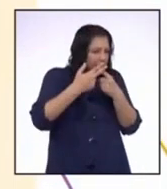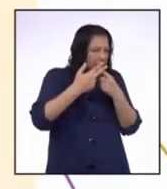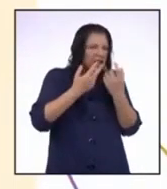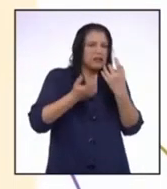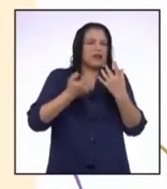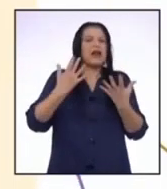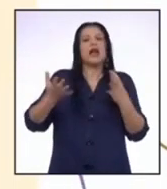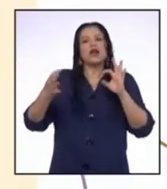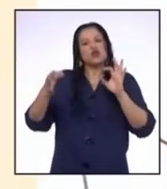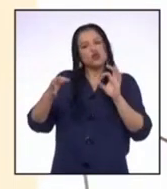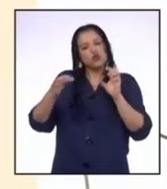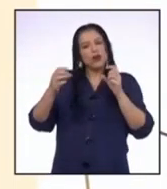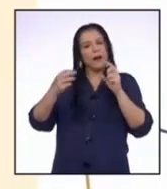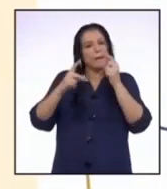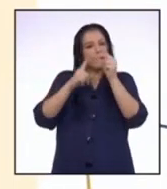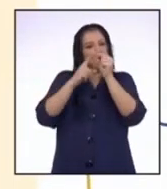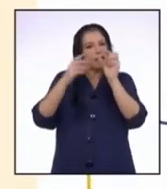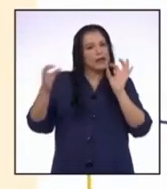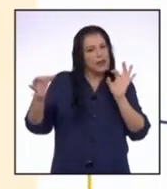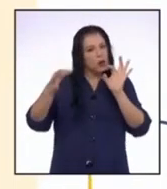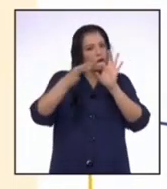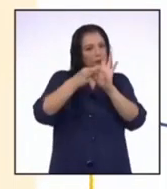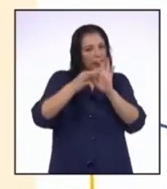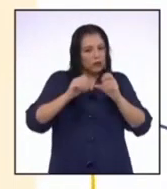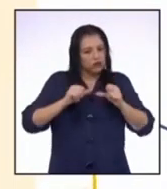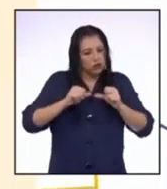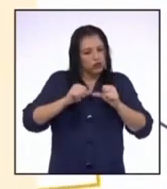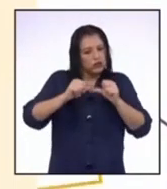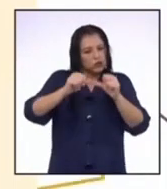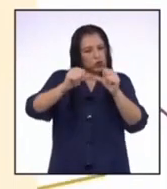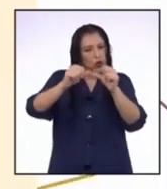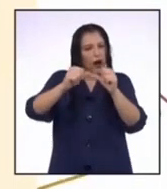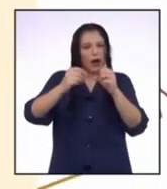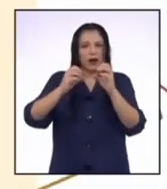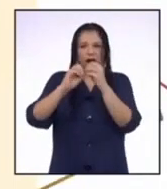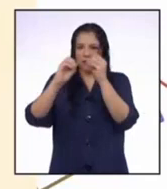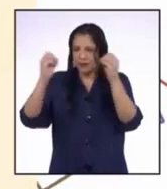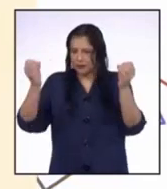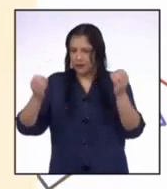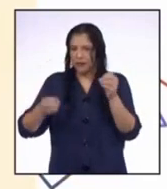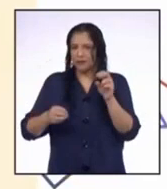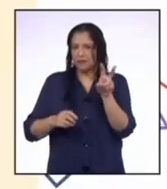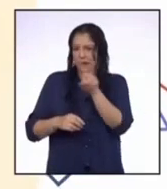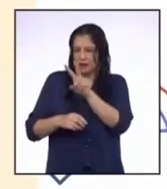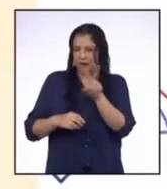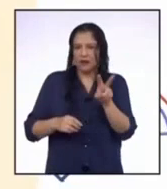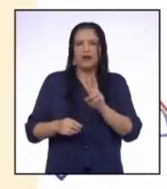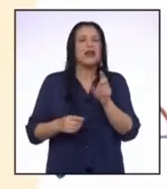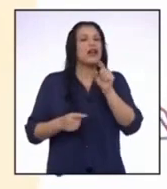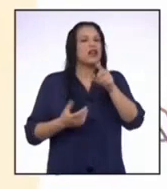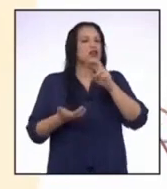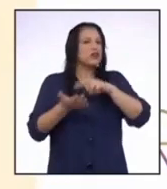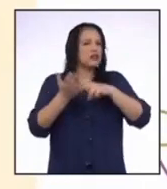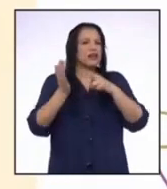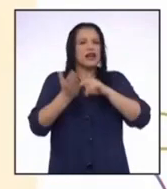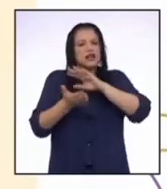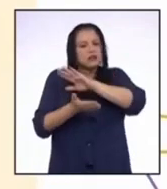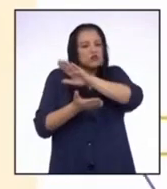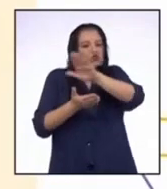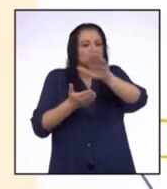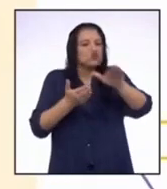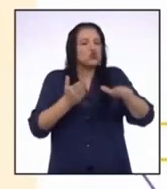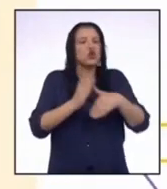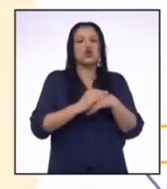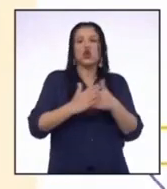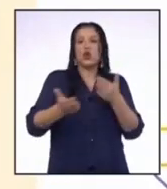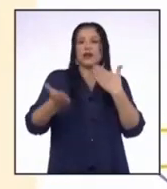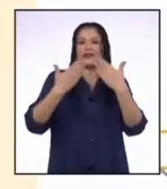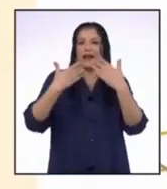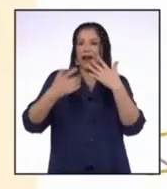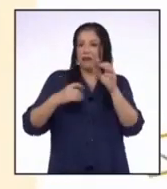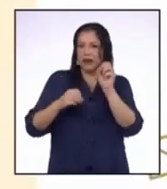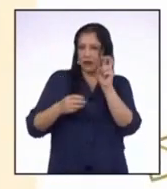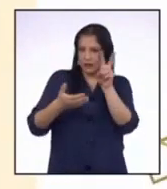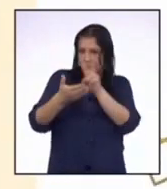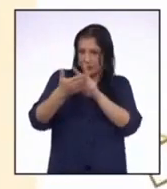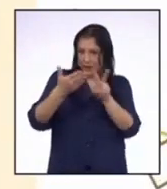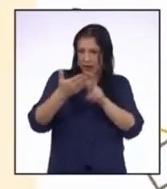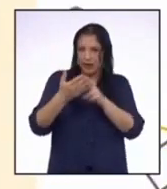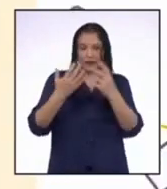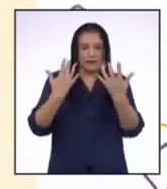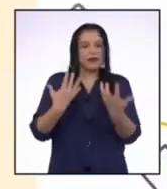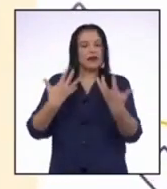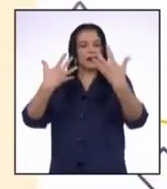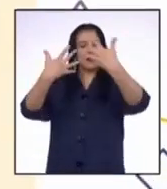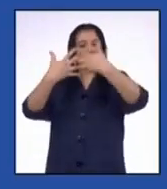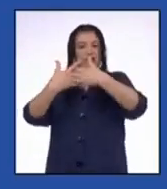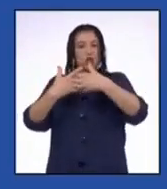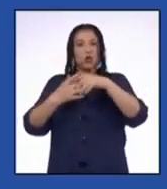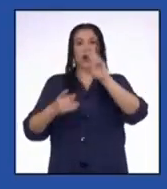un conector que se utiliza para dar continuidad al texto y en este caso significa que todo lo que se va a mencionar tiene relación con lo que se dijo en